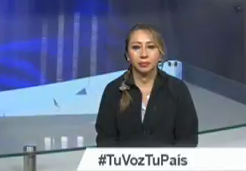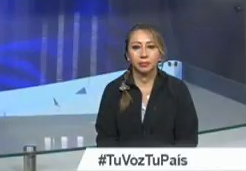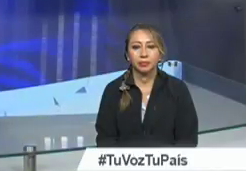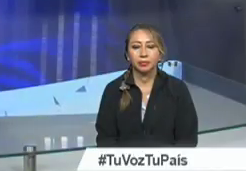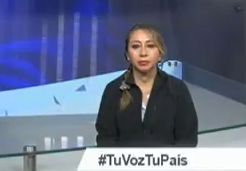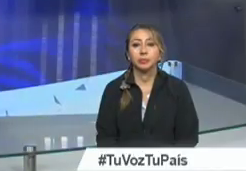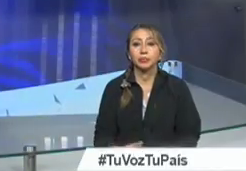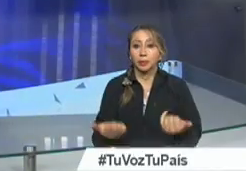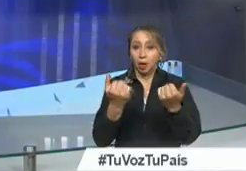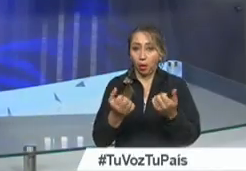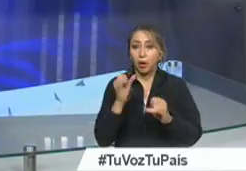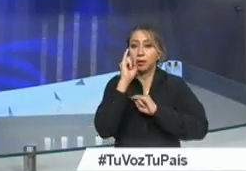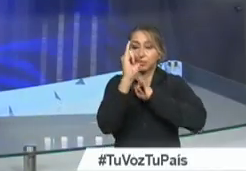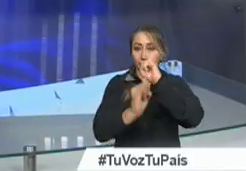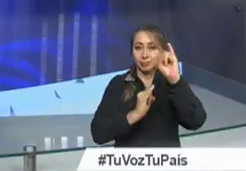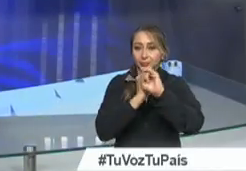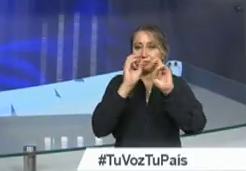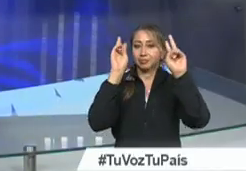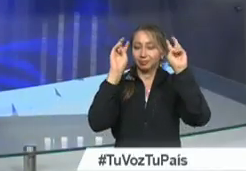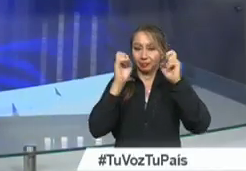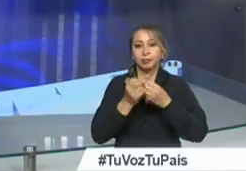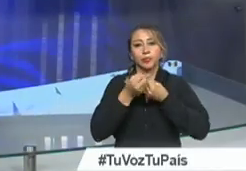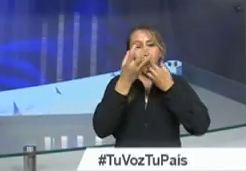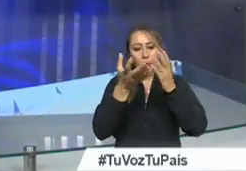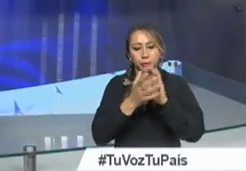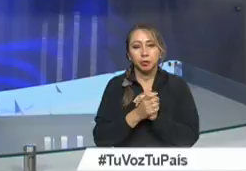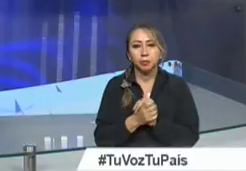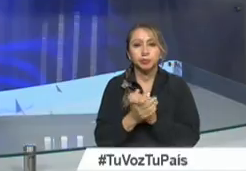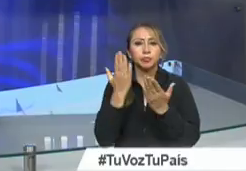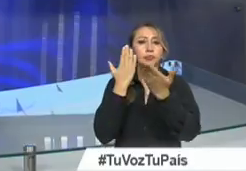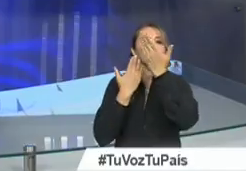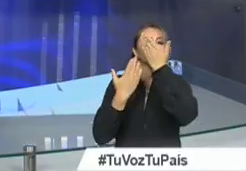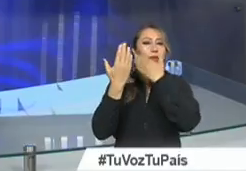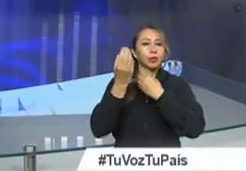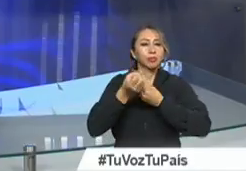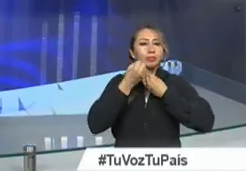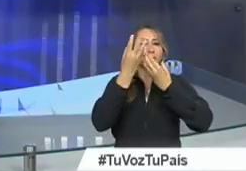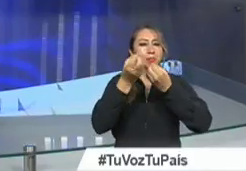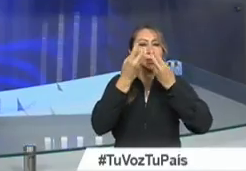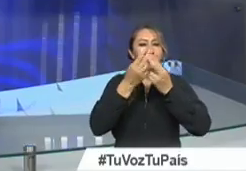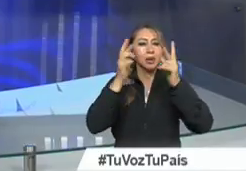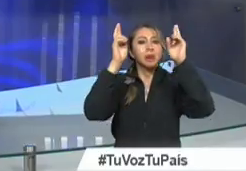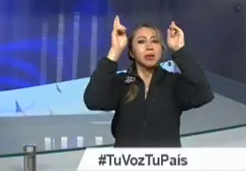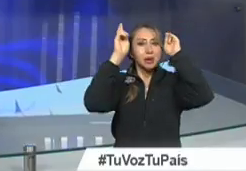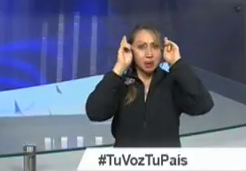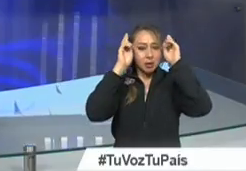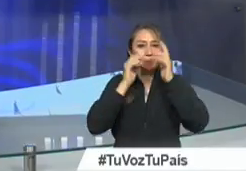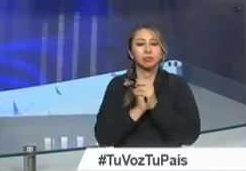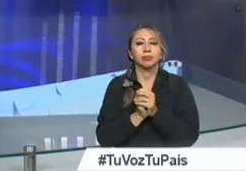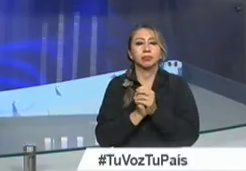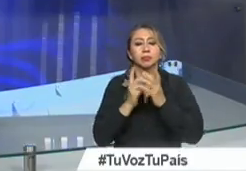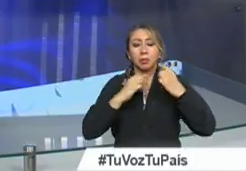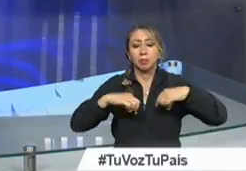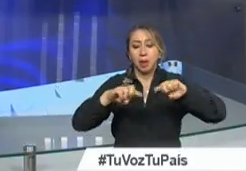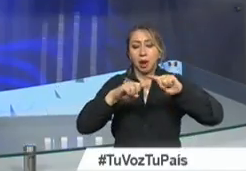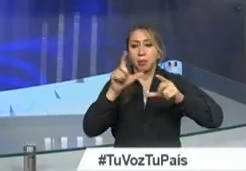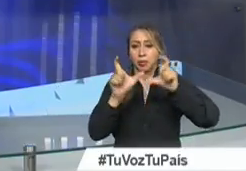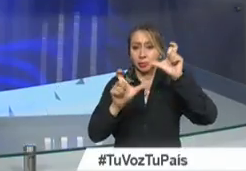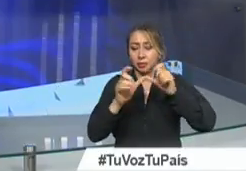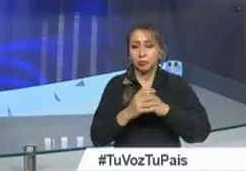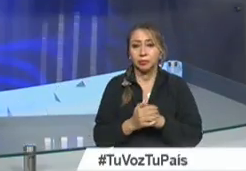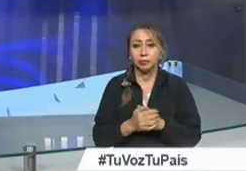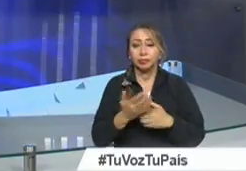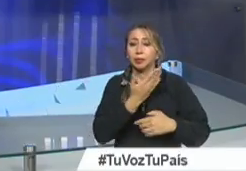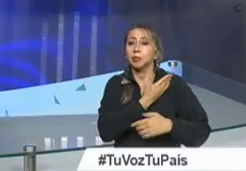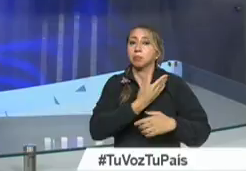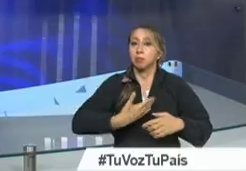ahora en el ámbito internacional les contamos sobre el histórico discurso de felipe sexto en el parlamento británico mientras que el